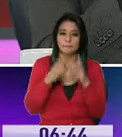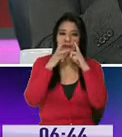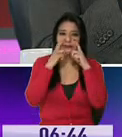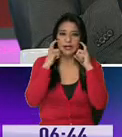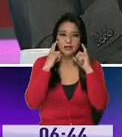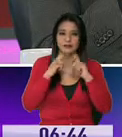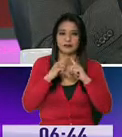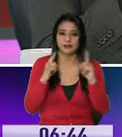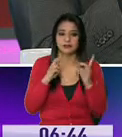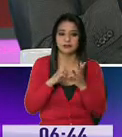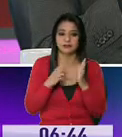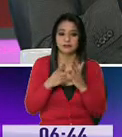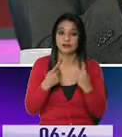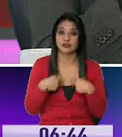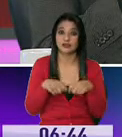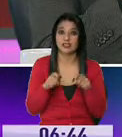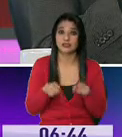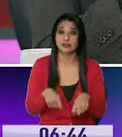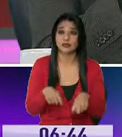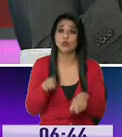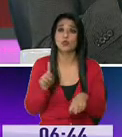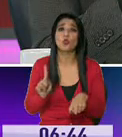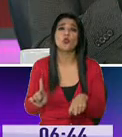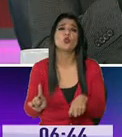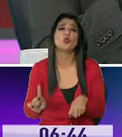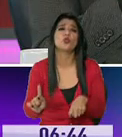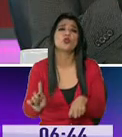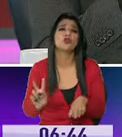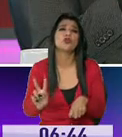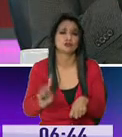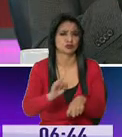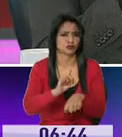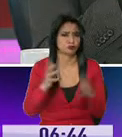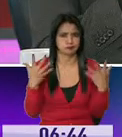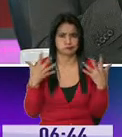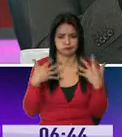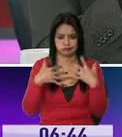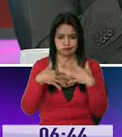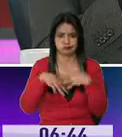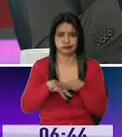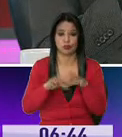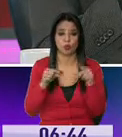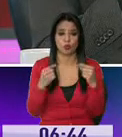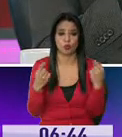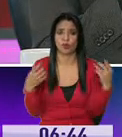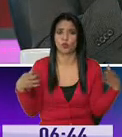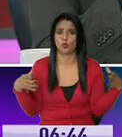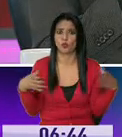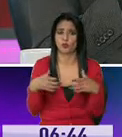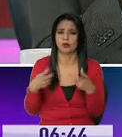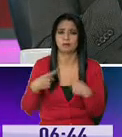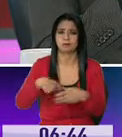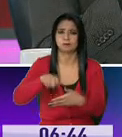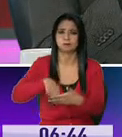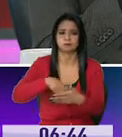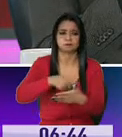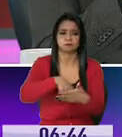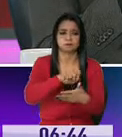Manabí, la provincia de Manabí, la ciudad de Puerto Viejo. Estamos acá haciendo labores de coordinación para toda la provincia. Necesita el